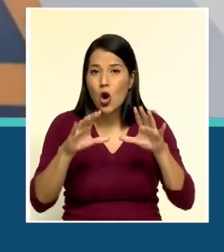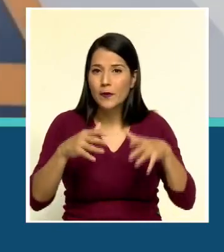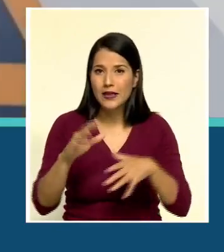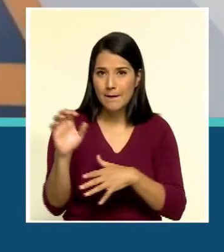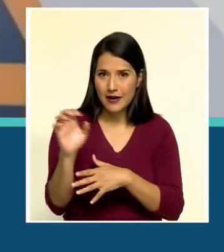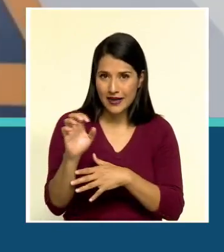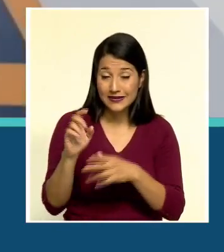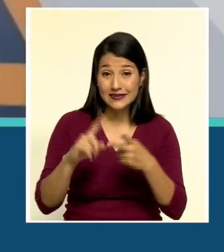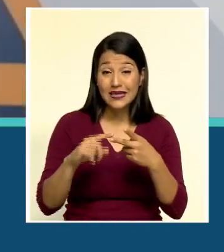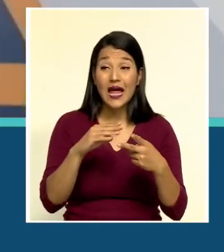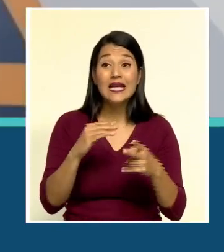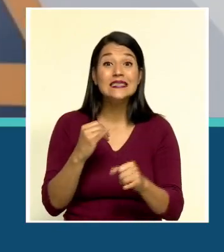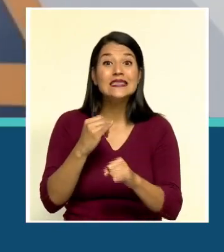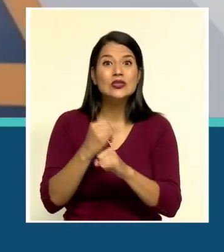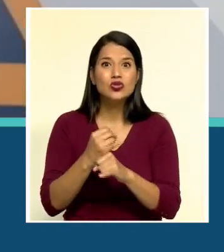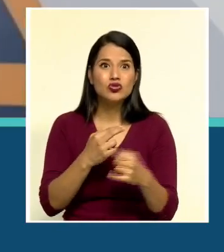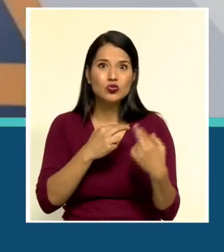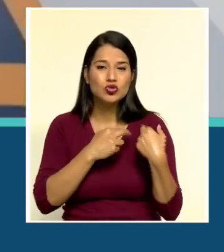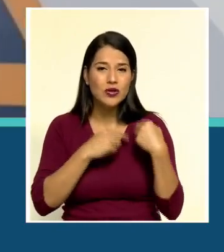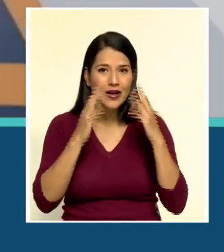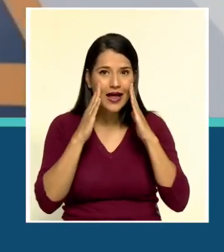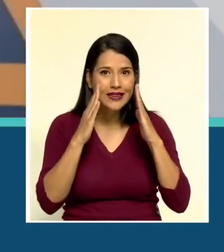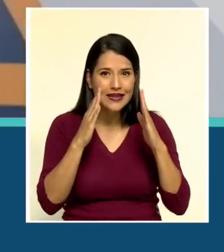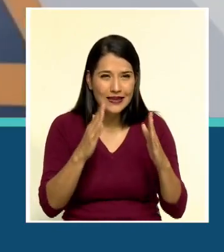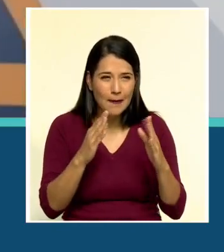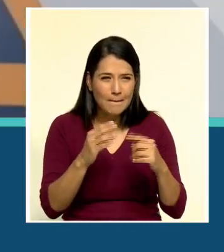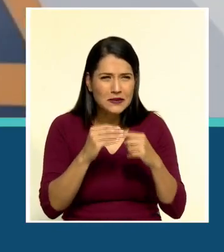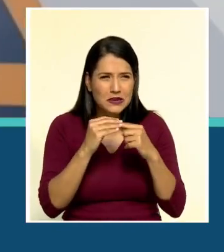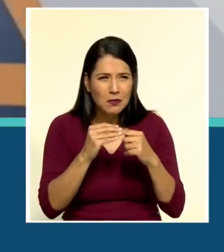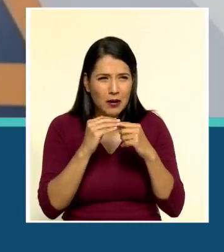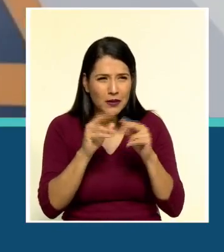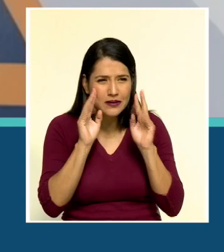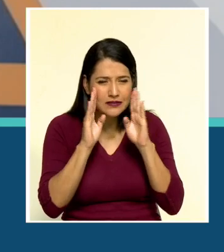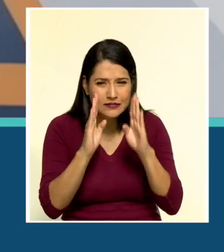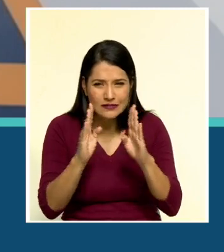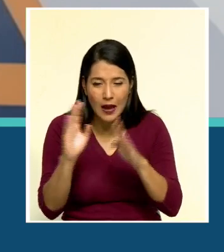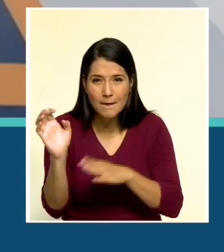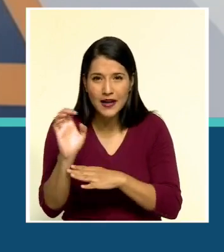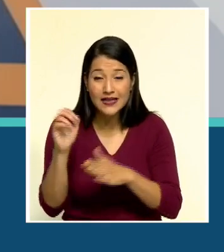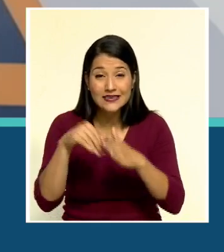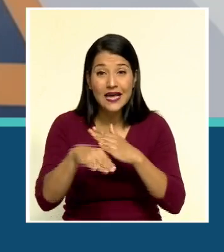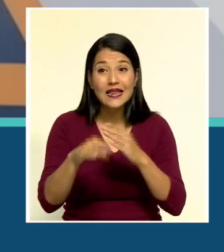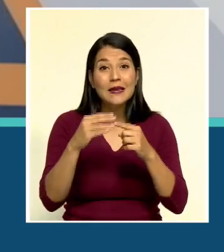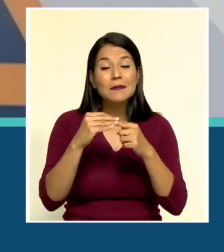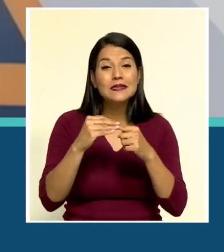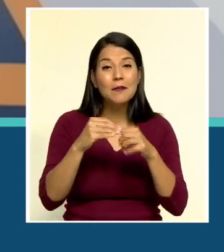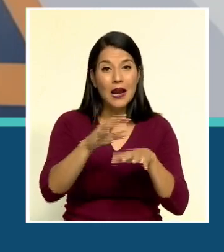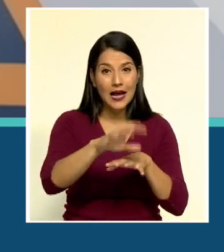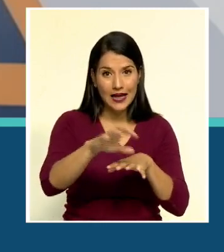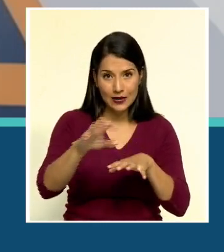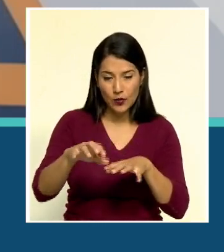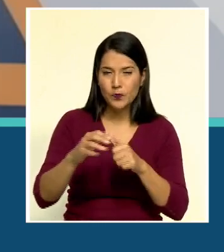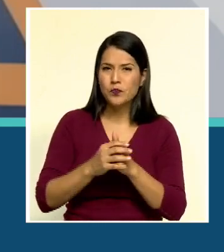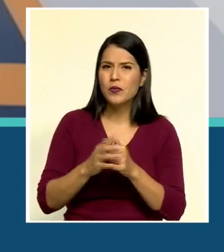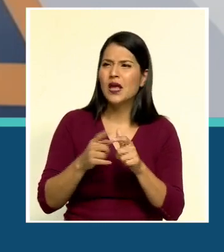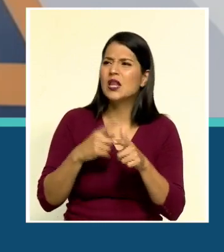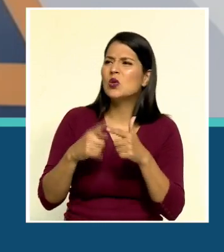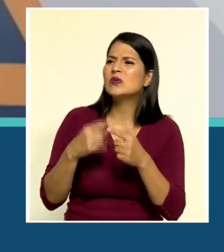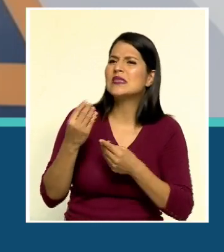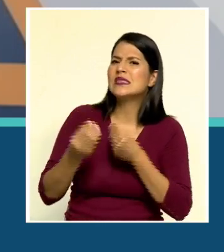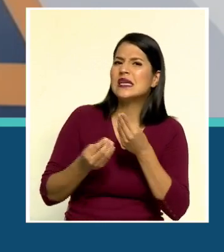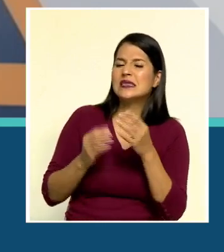primera respuesta, sobre todo dando seguimiento a los eventos que puedan presentarse en los diferentes cantones. Pero precisamente, ¿cómo se prepara la